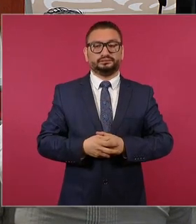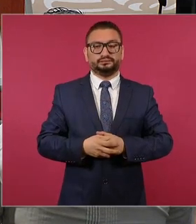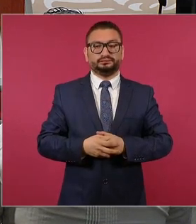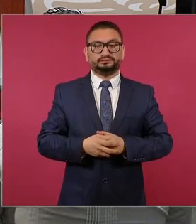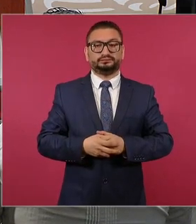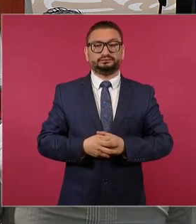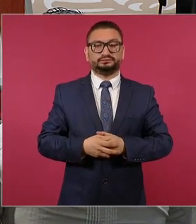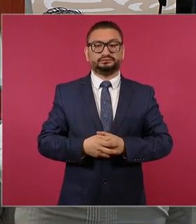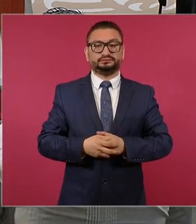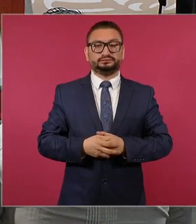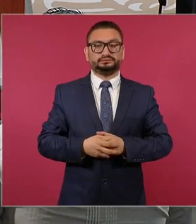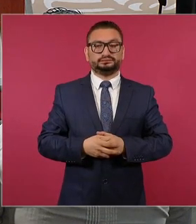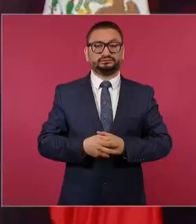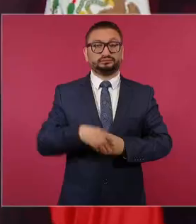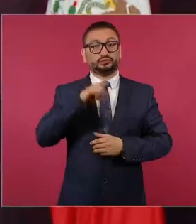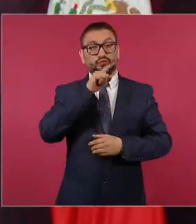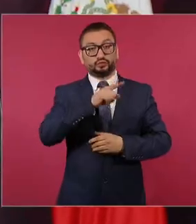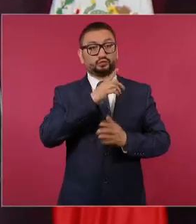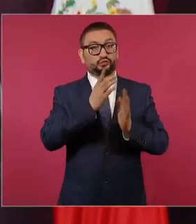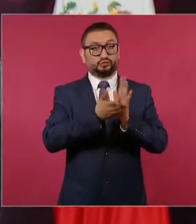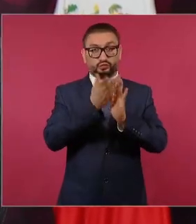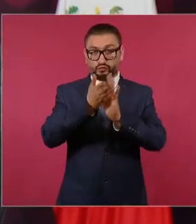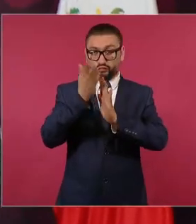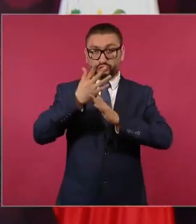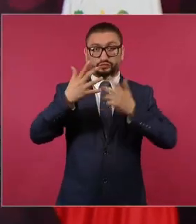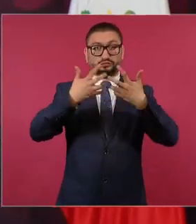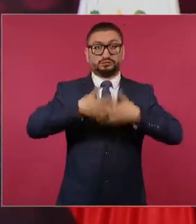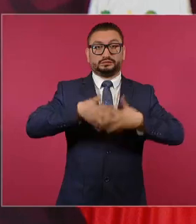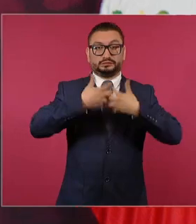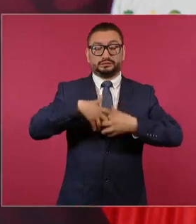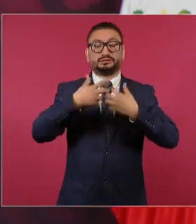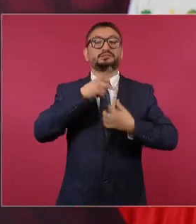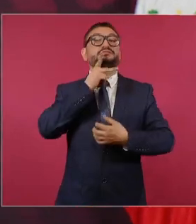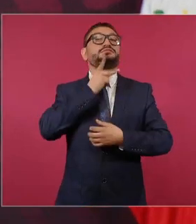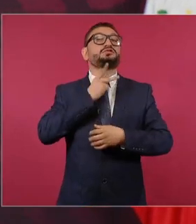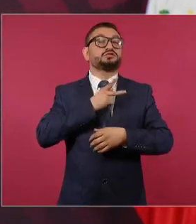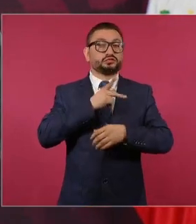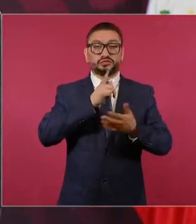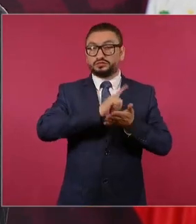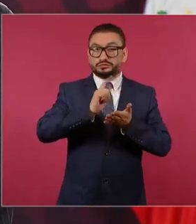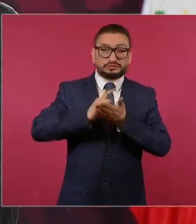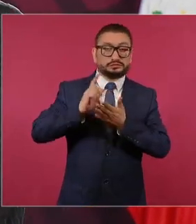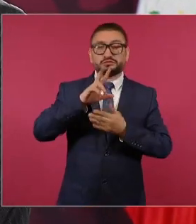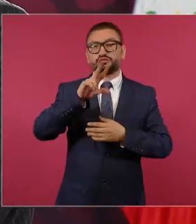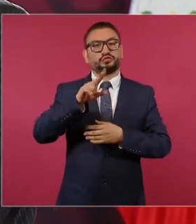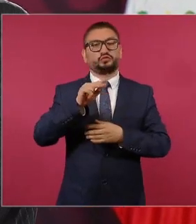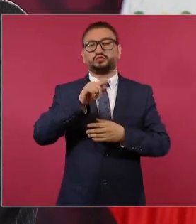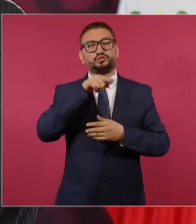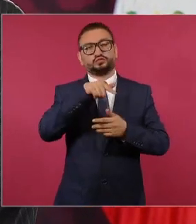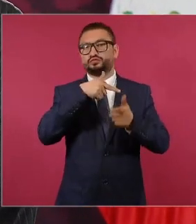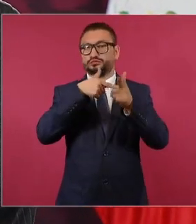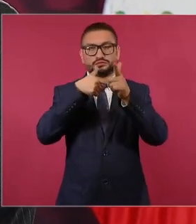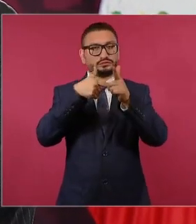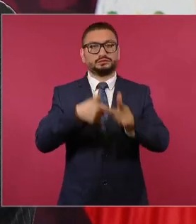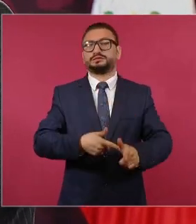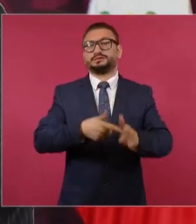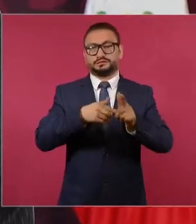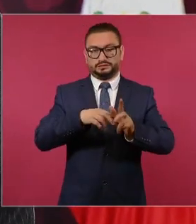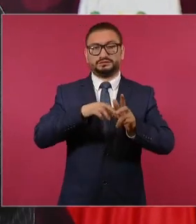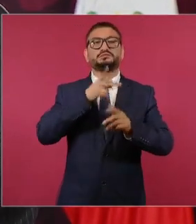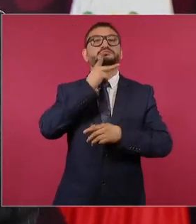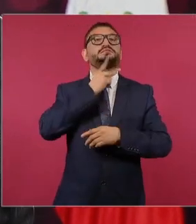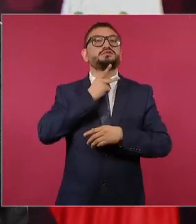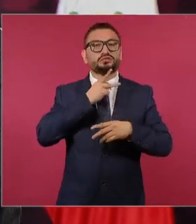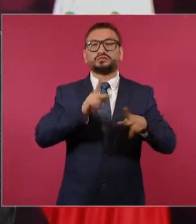No vayas a construir refinerías, vas a seguir vendiendo